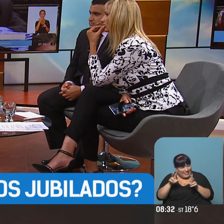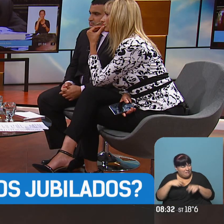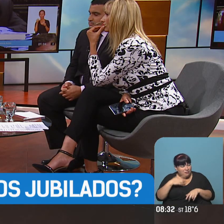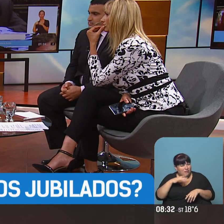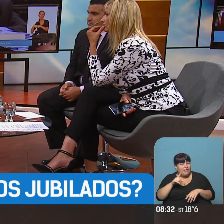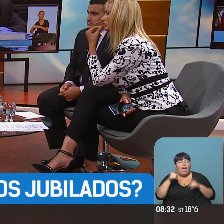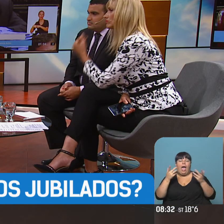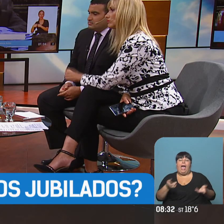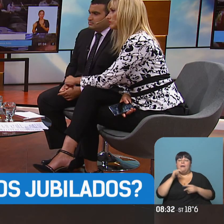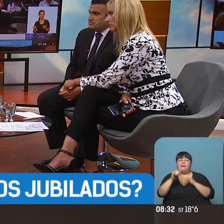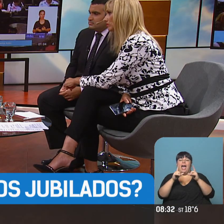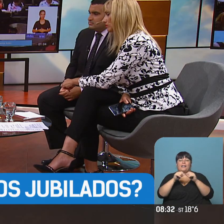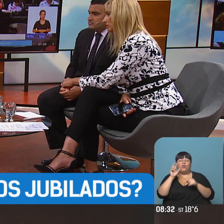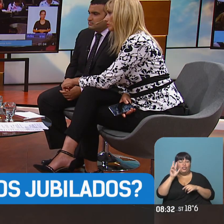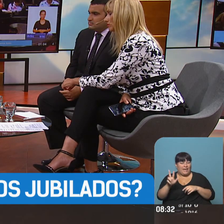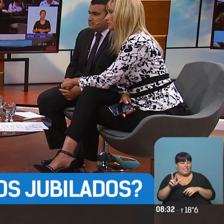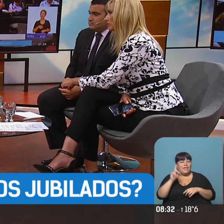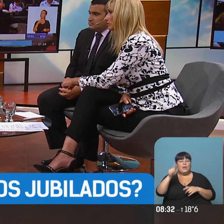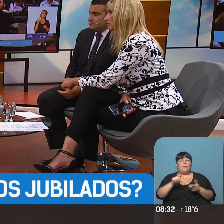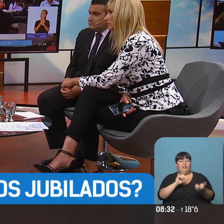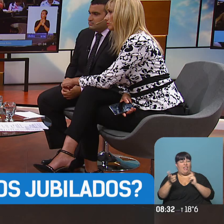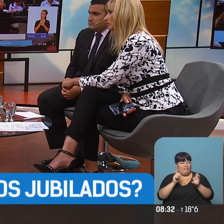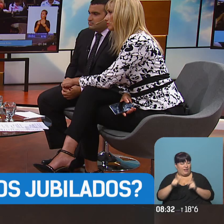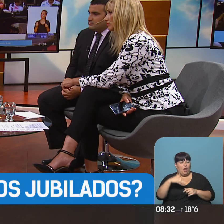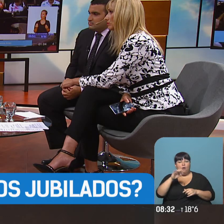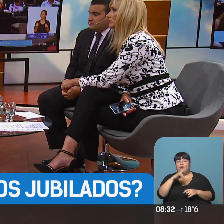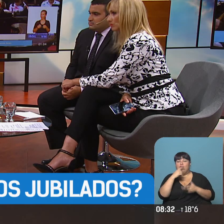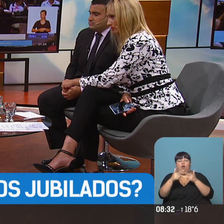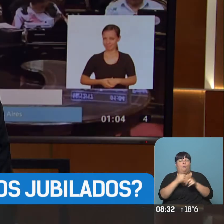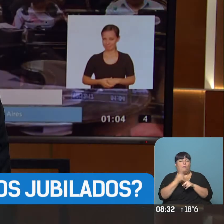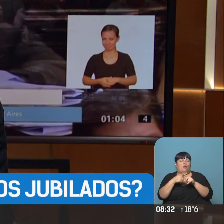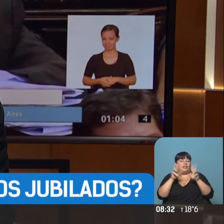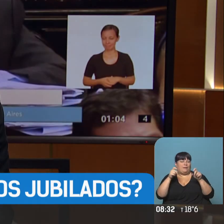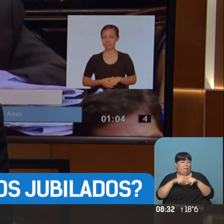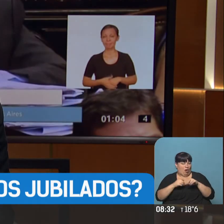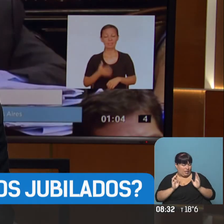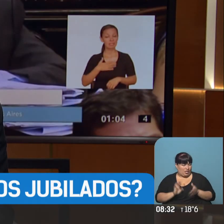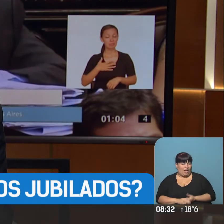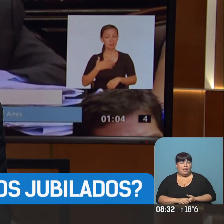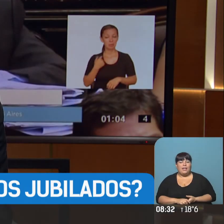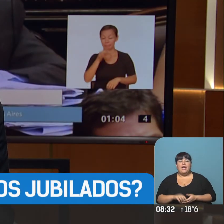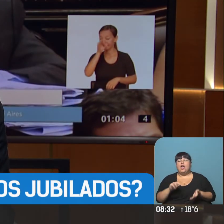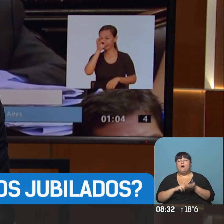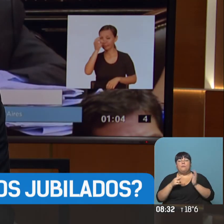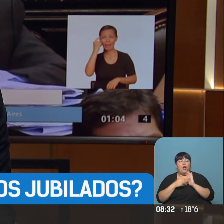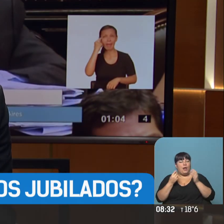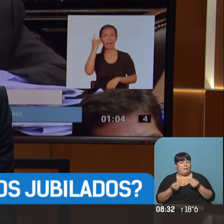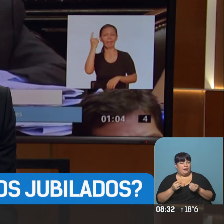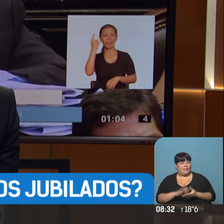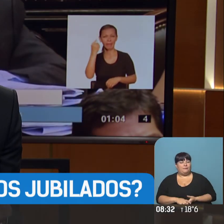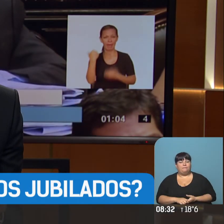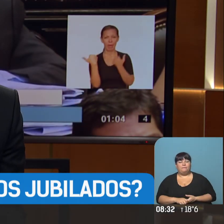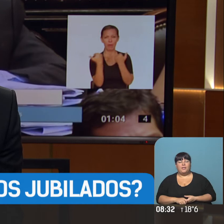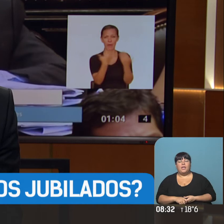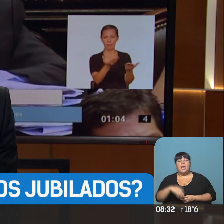que él hizo es, el artículo 3 genera un desfasaje. Moró no lo podía decir por una cuestión política, el problema es que